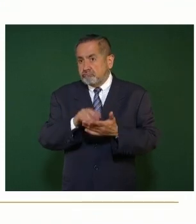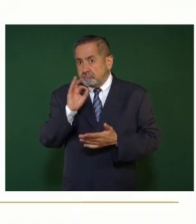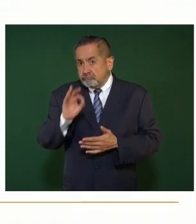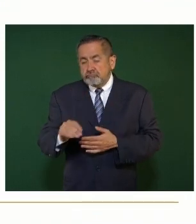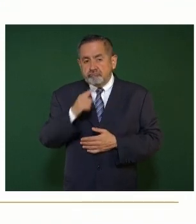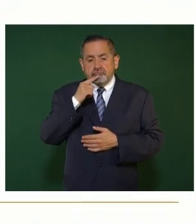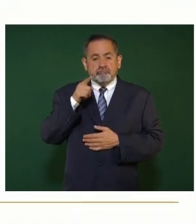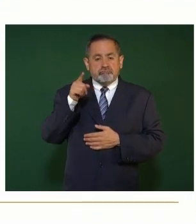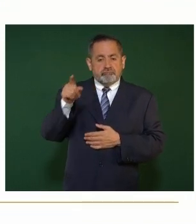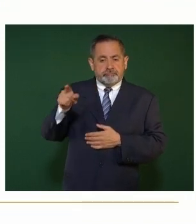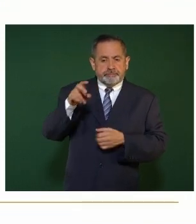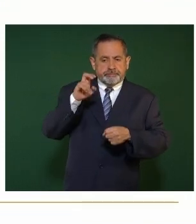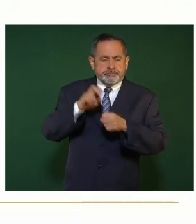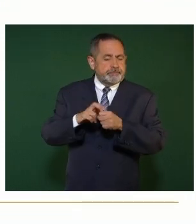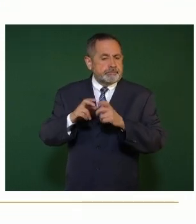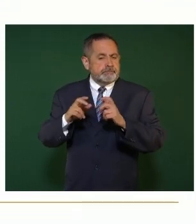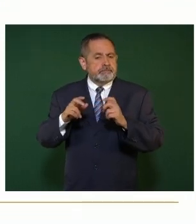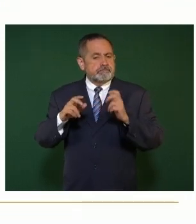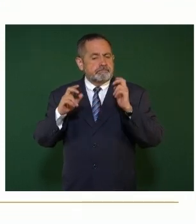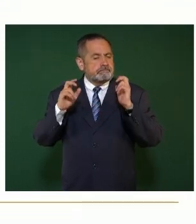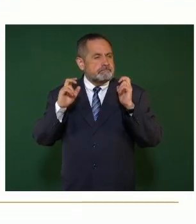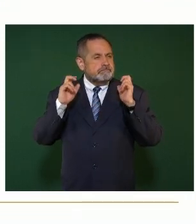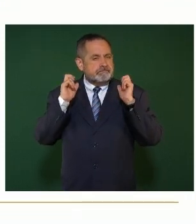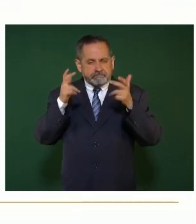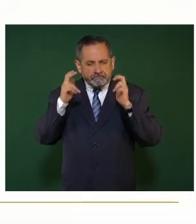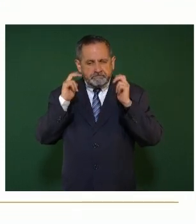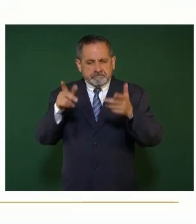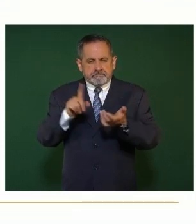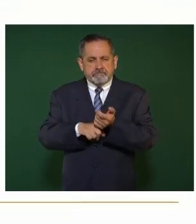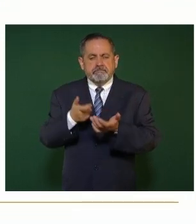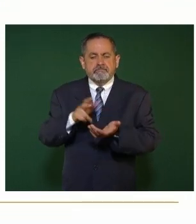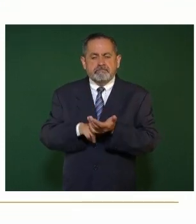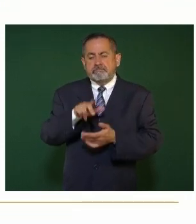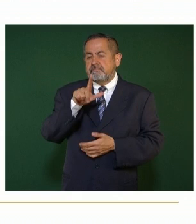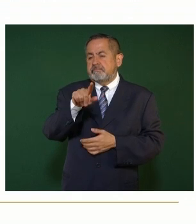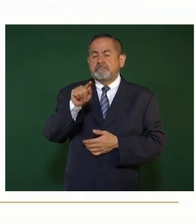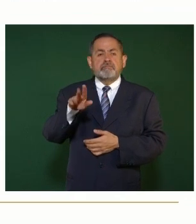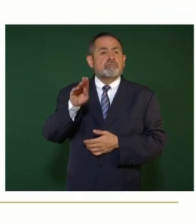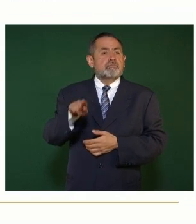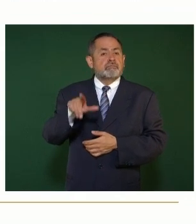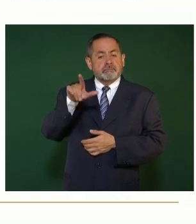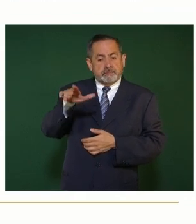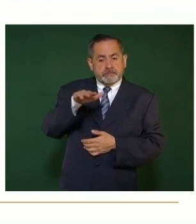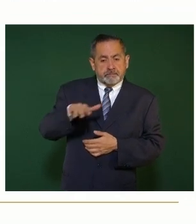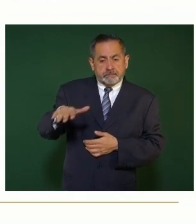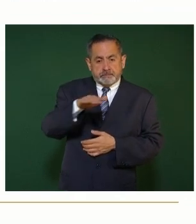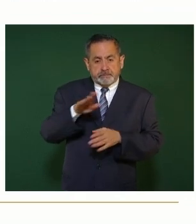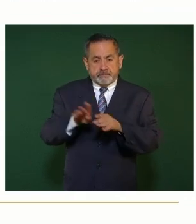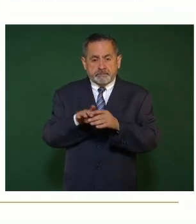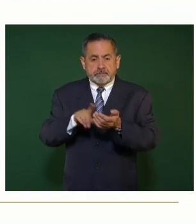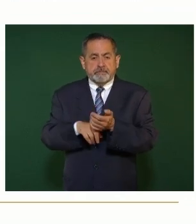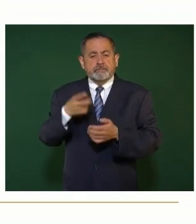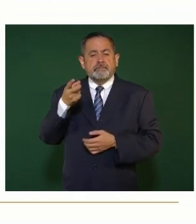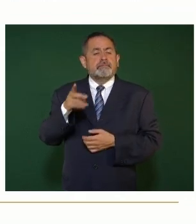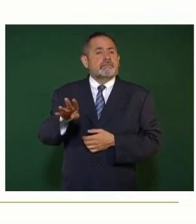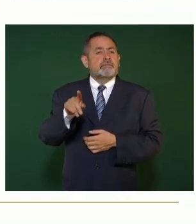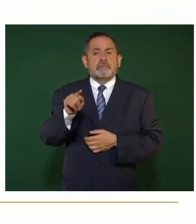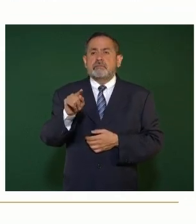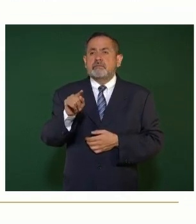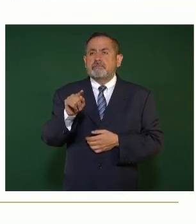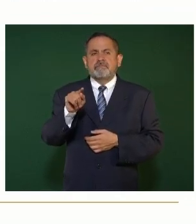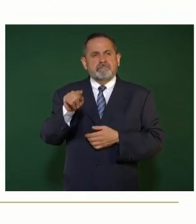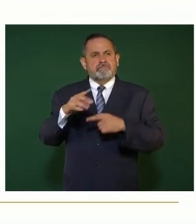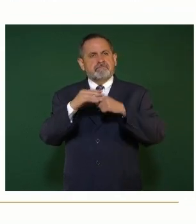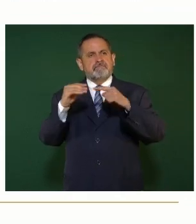en Cintalapa, y en Chiapas, 17 pesos con 97 centavos por kilogramo, 39 centavos debajo de su